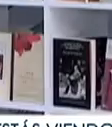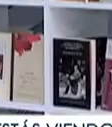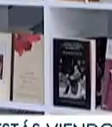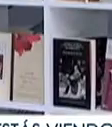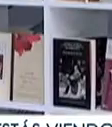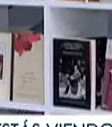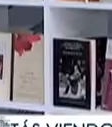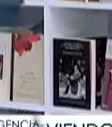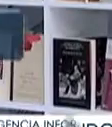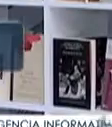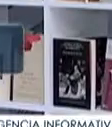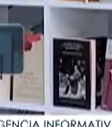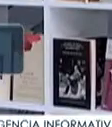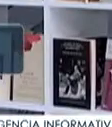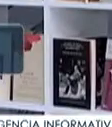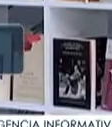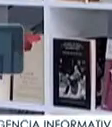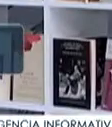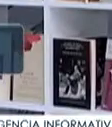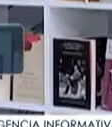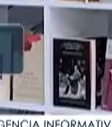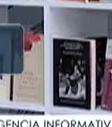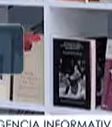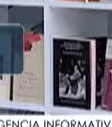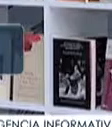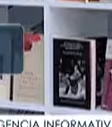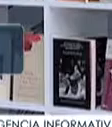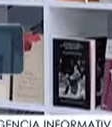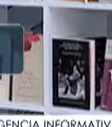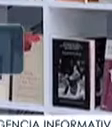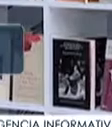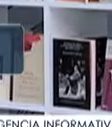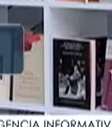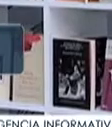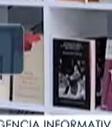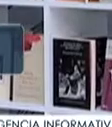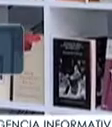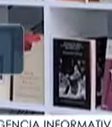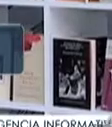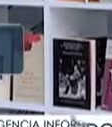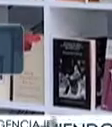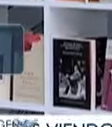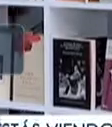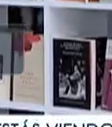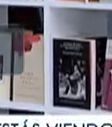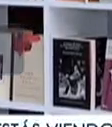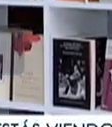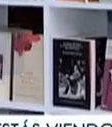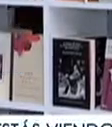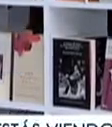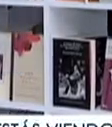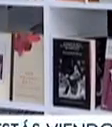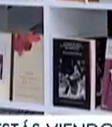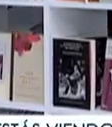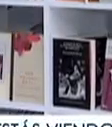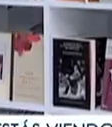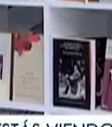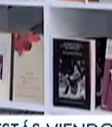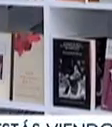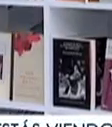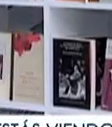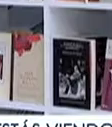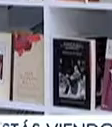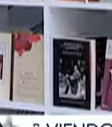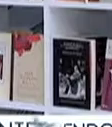Lo recibimos con mucho gusto y nos pusimos a trabajar en un programa que pudiera reflejar, traer a la Ciudad de México y a los visitantes de la